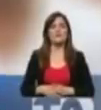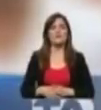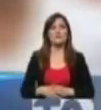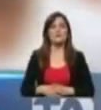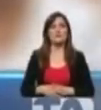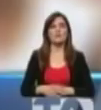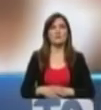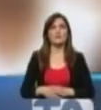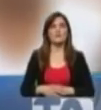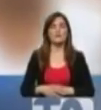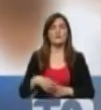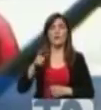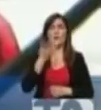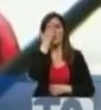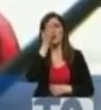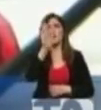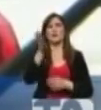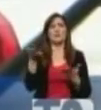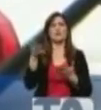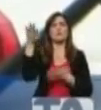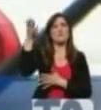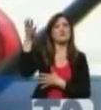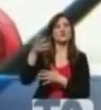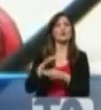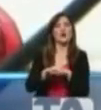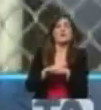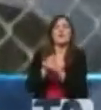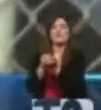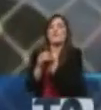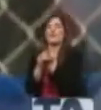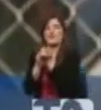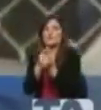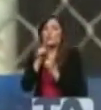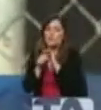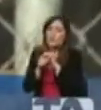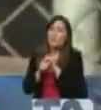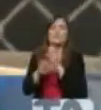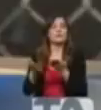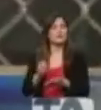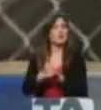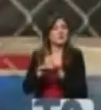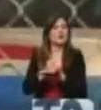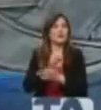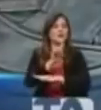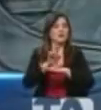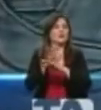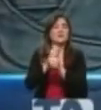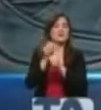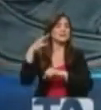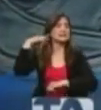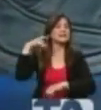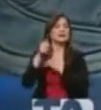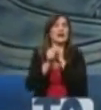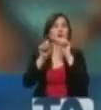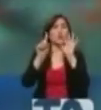Que salga, que dé cara. Y todas estas profesoras alcahuetas que están que la apoyan. La rectora es acusada de no hacer nada en el caso de la niña de